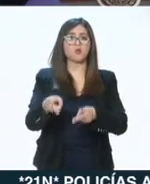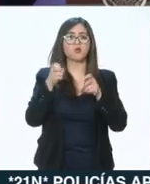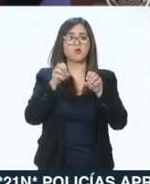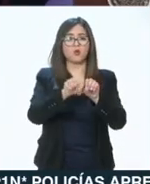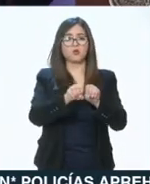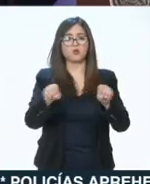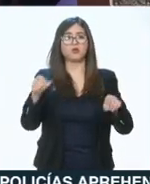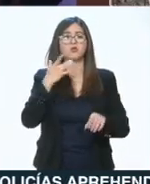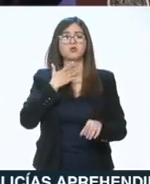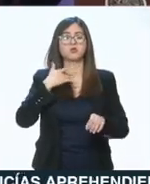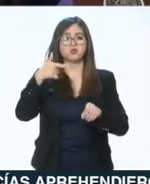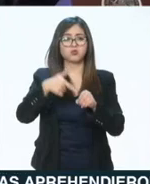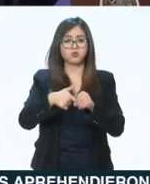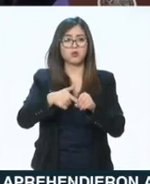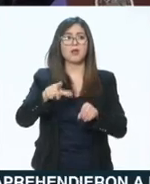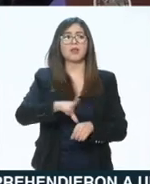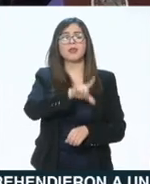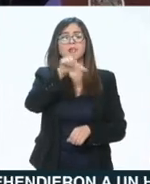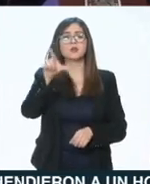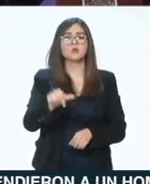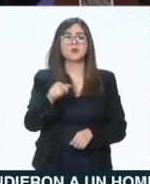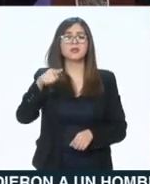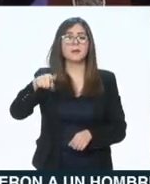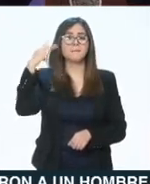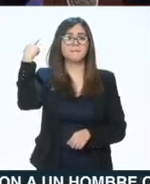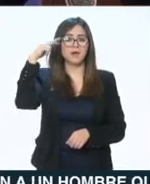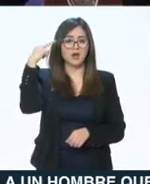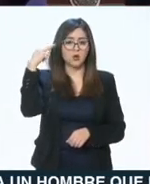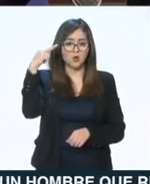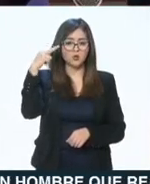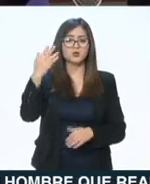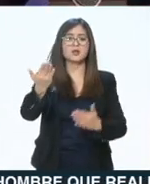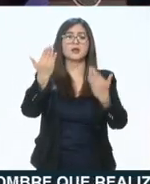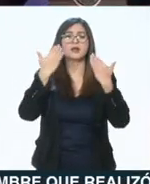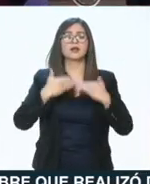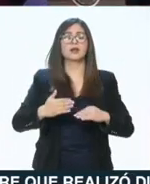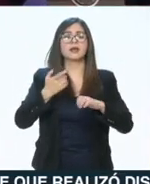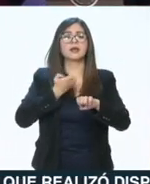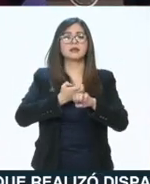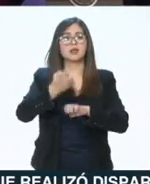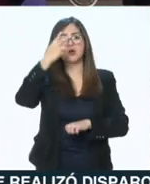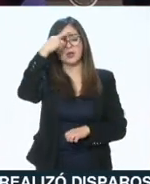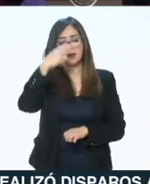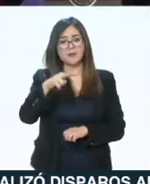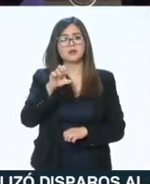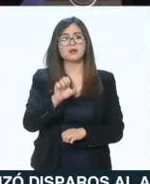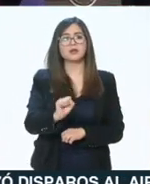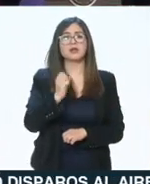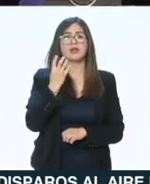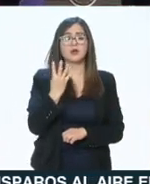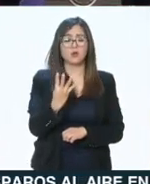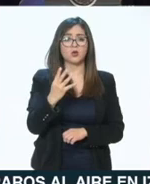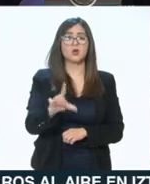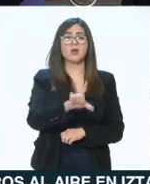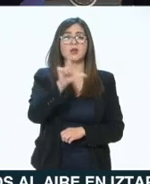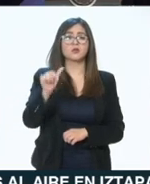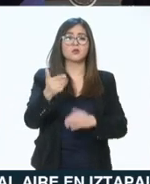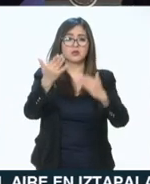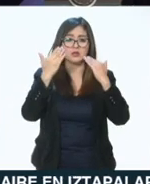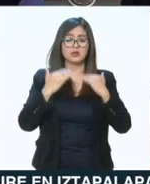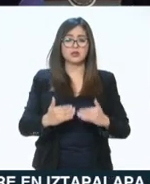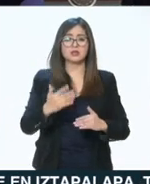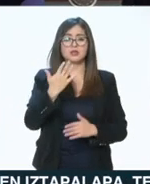de Veracruz en segundo lugar, el Estado de México con 64 y 58 tomas